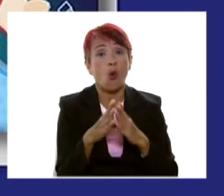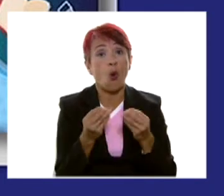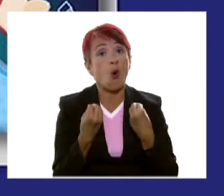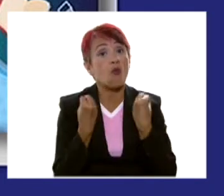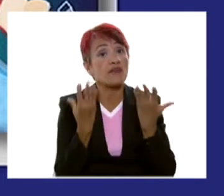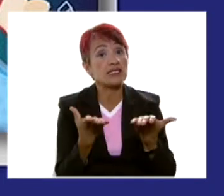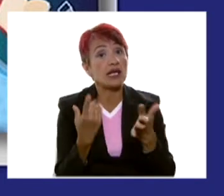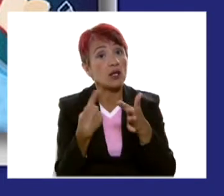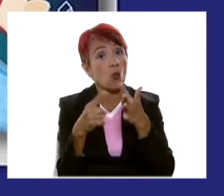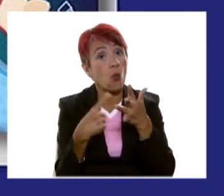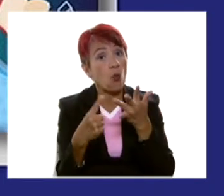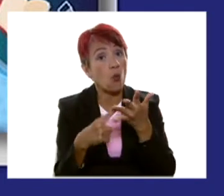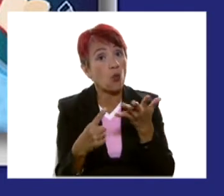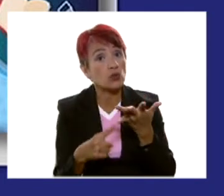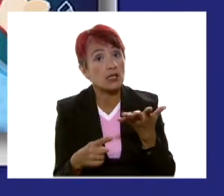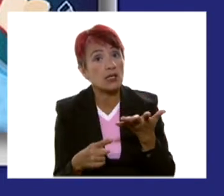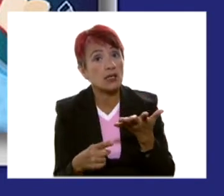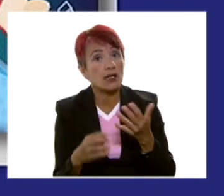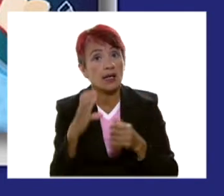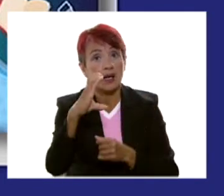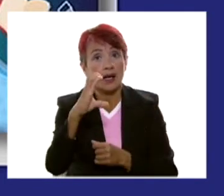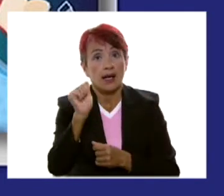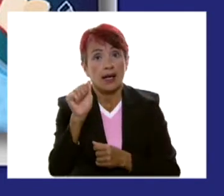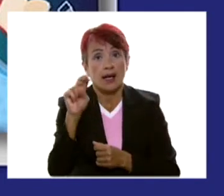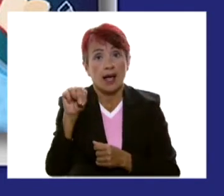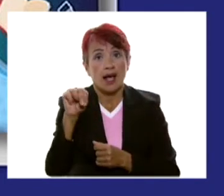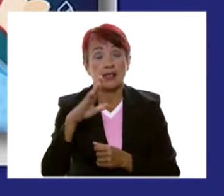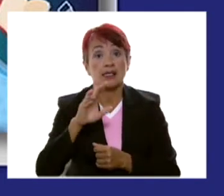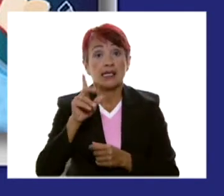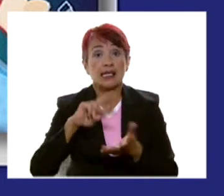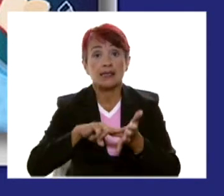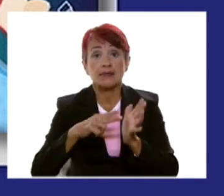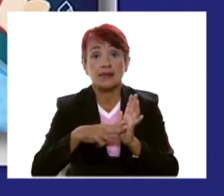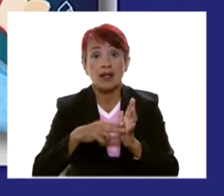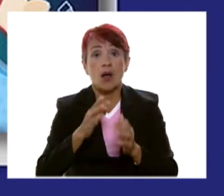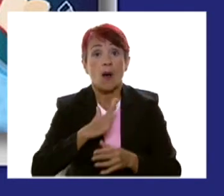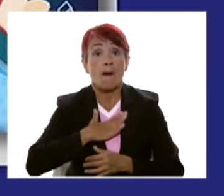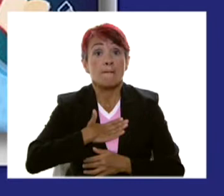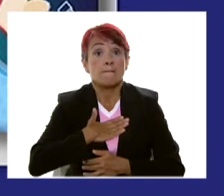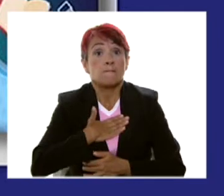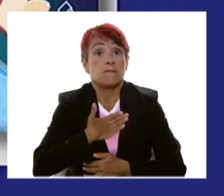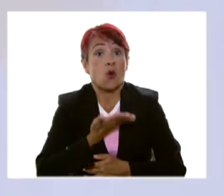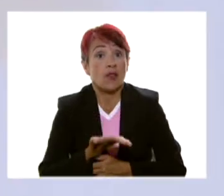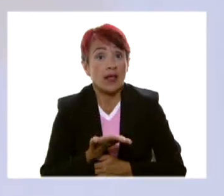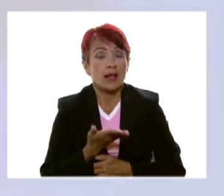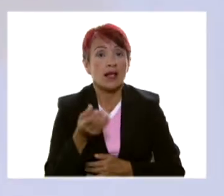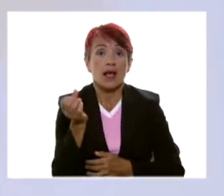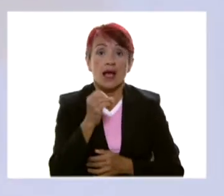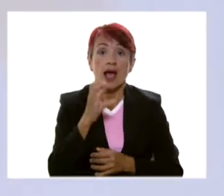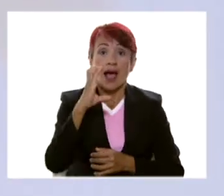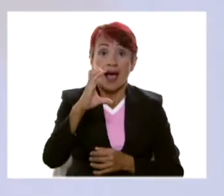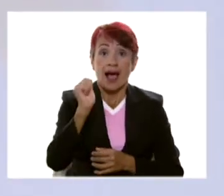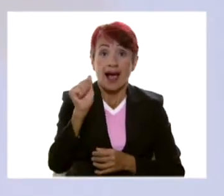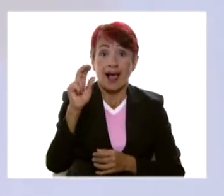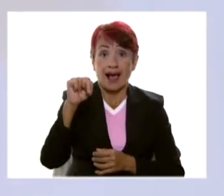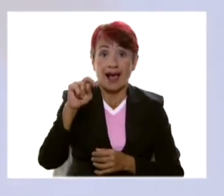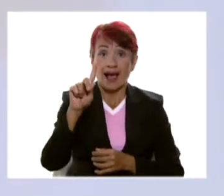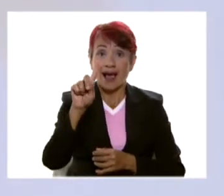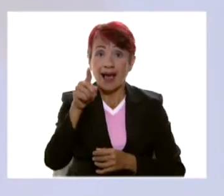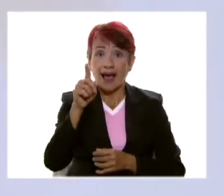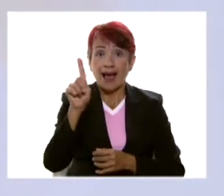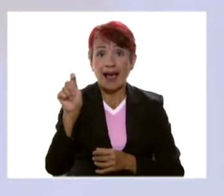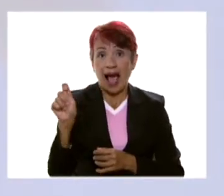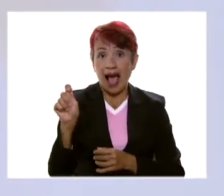ofrecer cosas. ¿Ok? Can es poder y can't, que es su contracción, ya la vamos a ver por qué